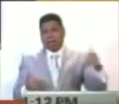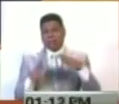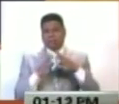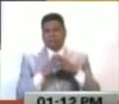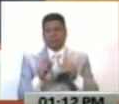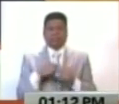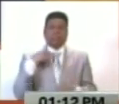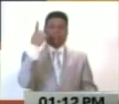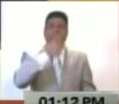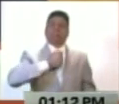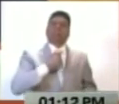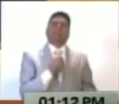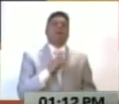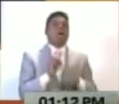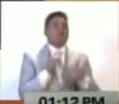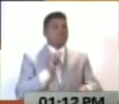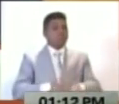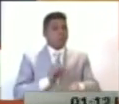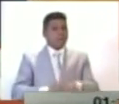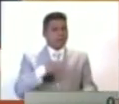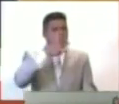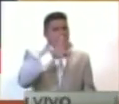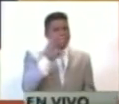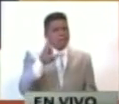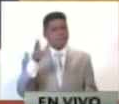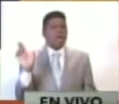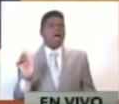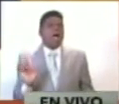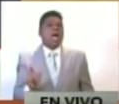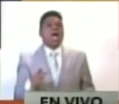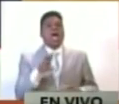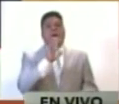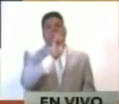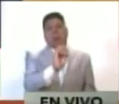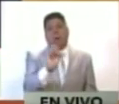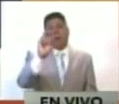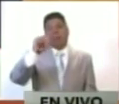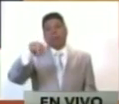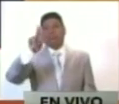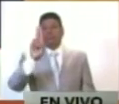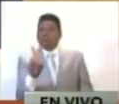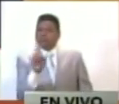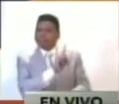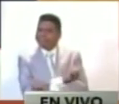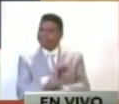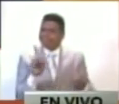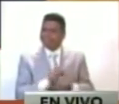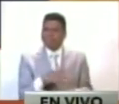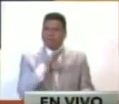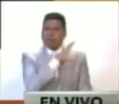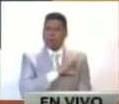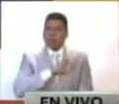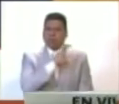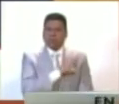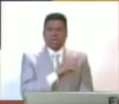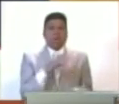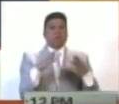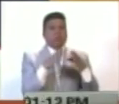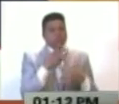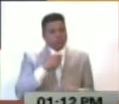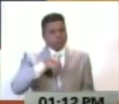en su época mataron la Comisión de Derechos Humanos de las Naciones Unidas. Y que el Consejo de Derechos Humanos es un llamado que nosotros